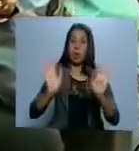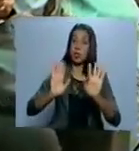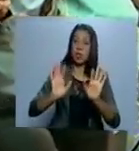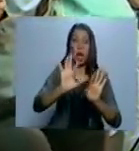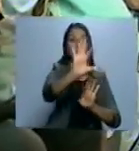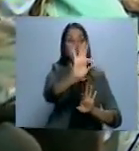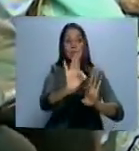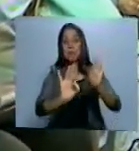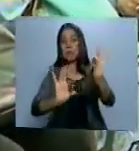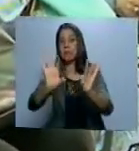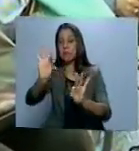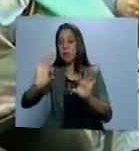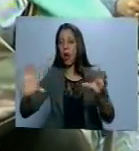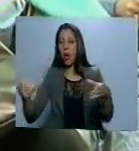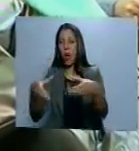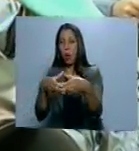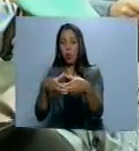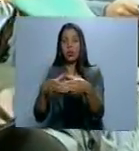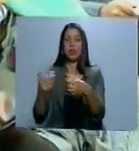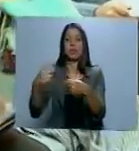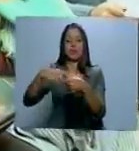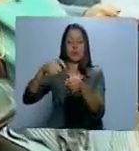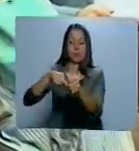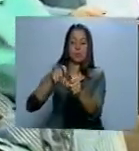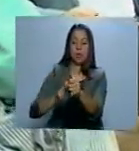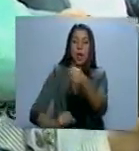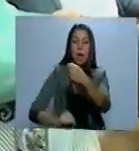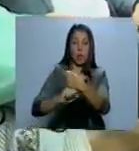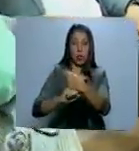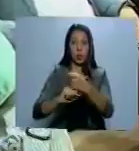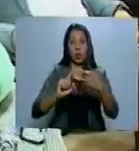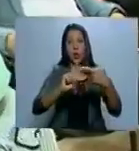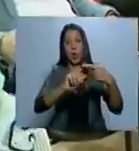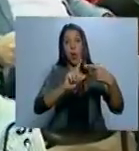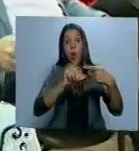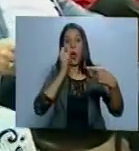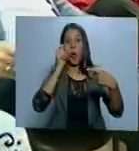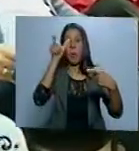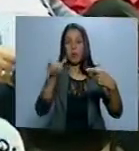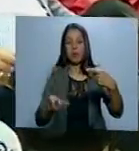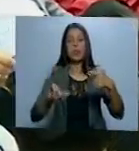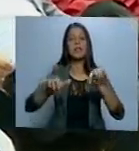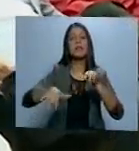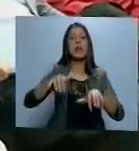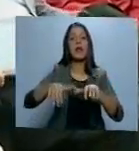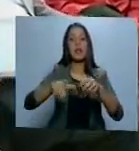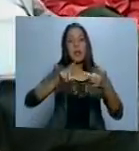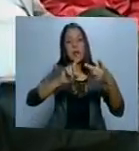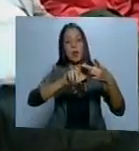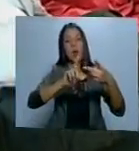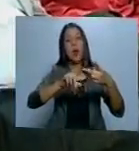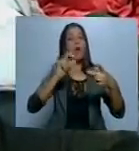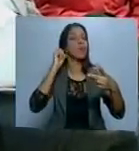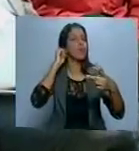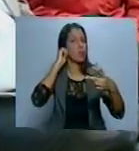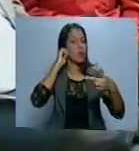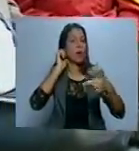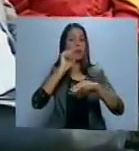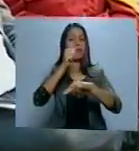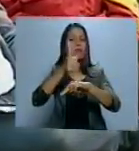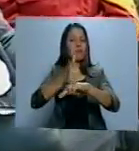en su gestión. En este sentido, nombró a Lisandro Cabello como secretario de Gobierno, Ángela Fernández a la